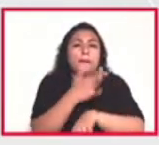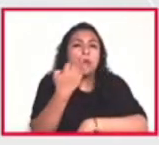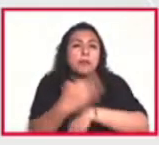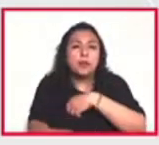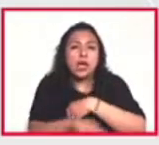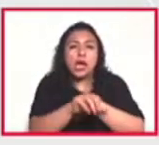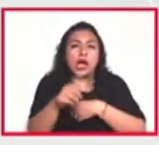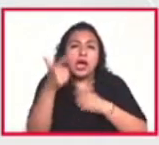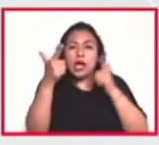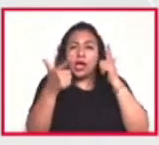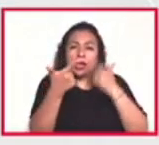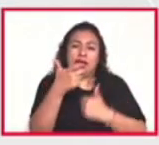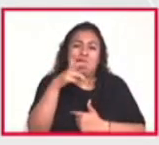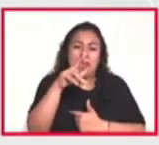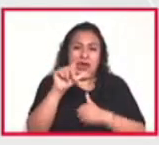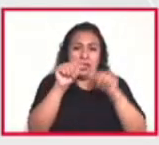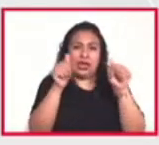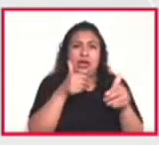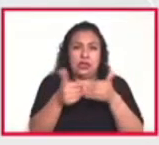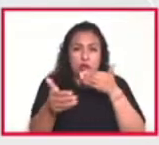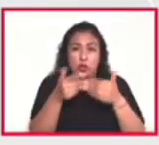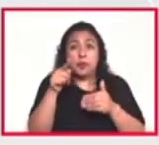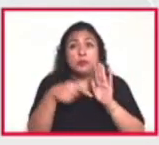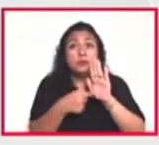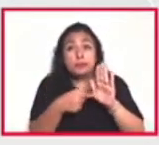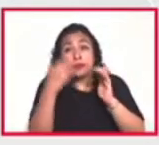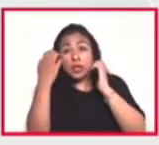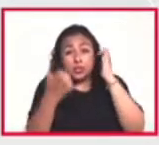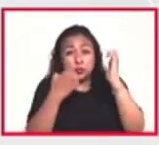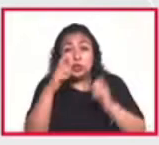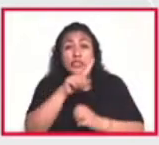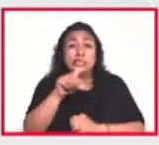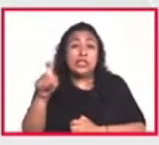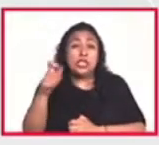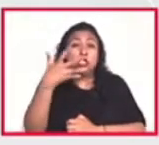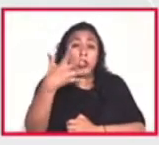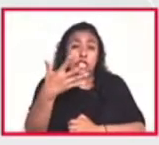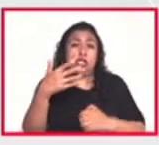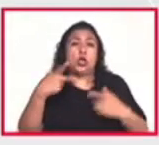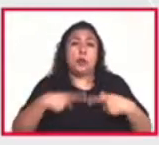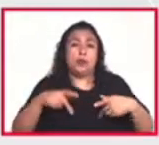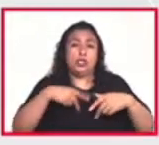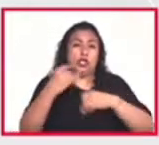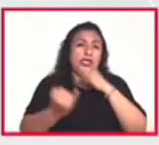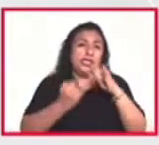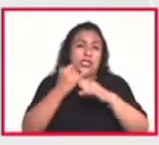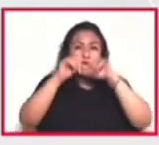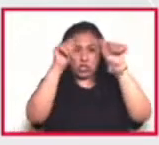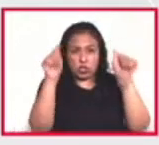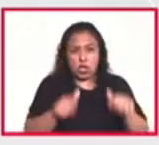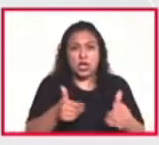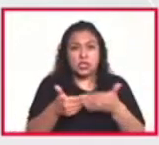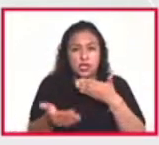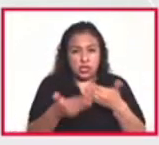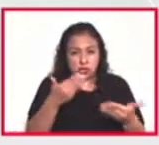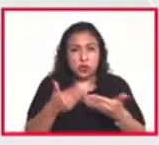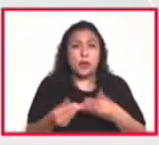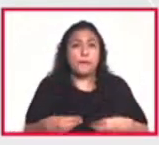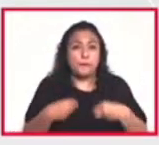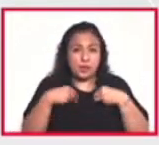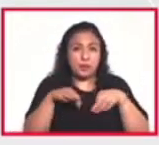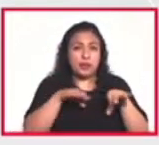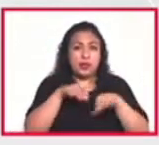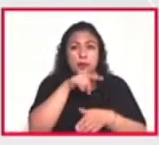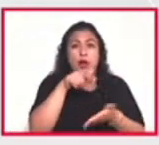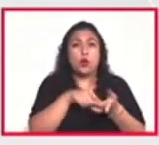arte contemporáneo. Aquí se exhiben obras de 105 artistas internacionales contemporáneos que viven y trabajan en